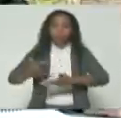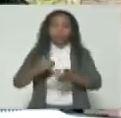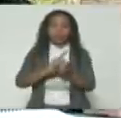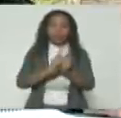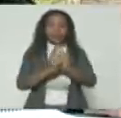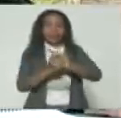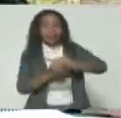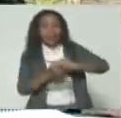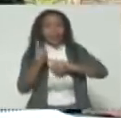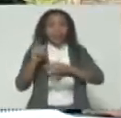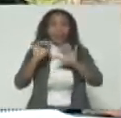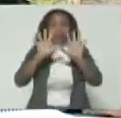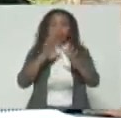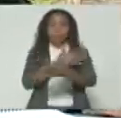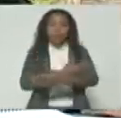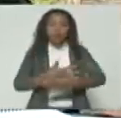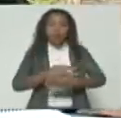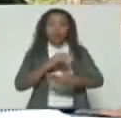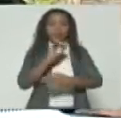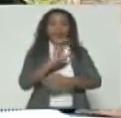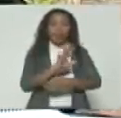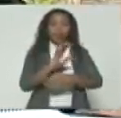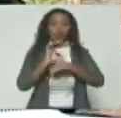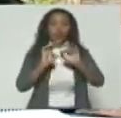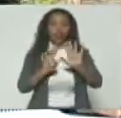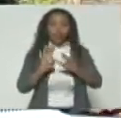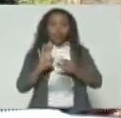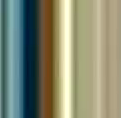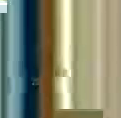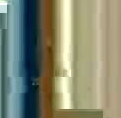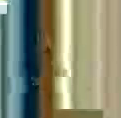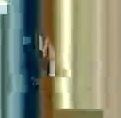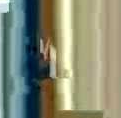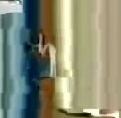de esas 10.594.000 podemos señalar que